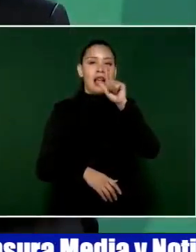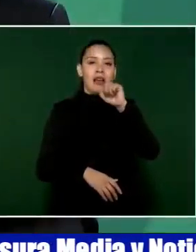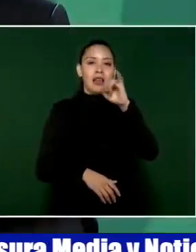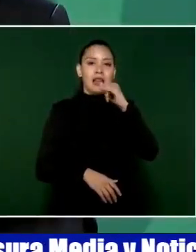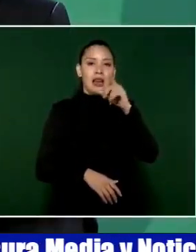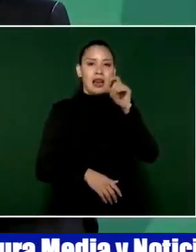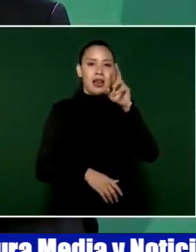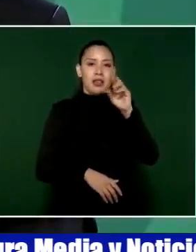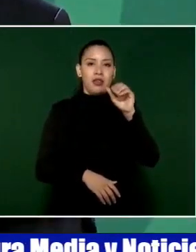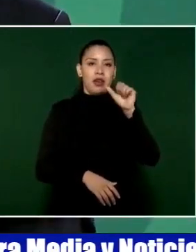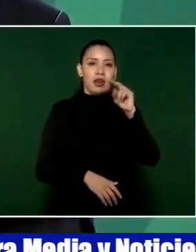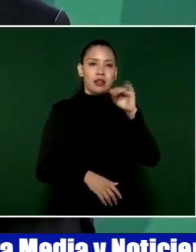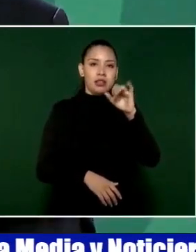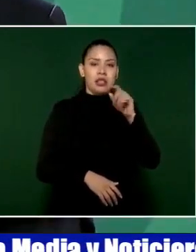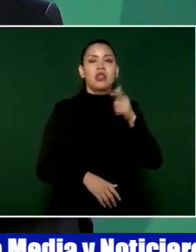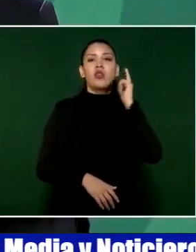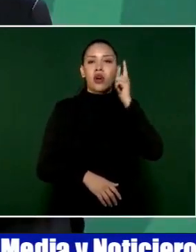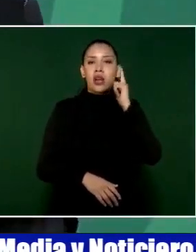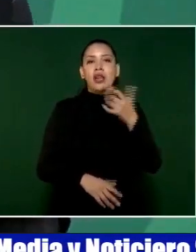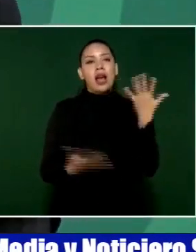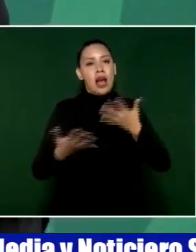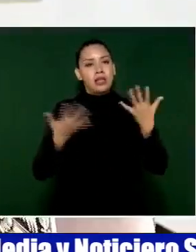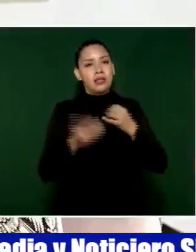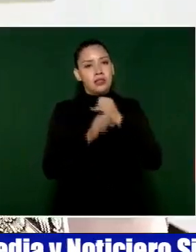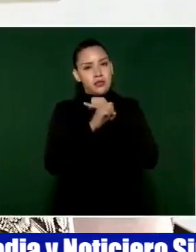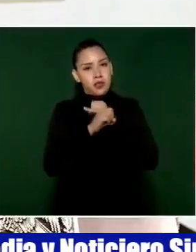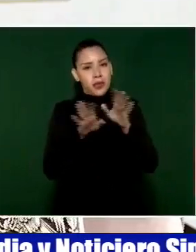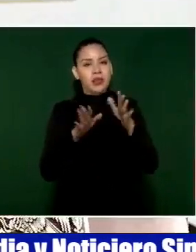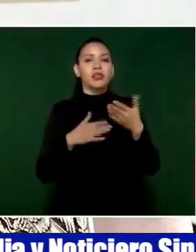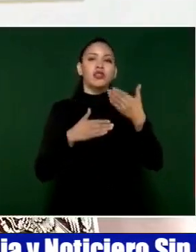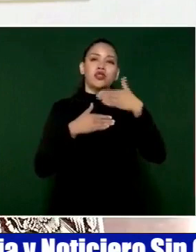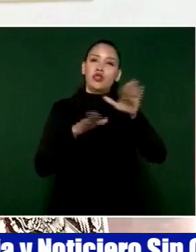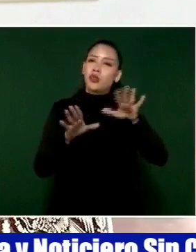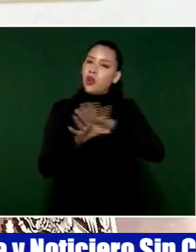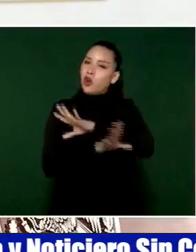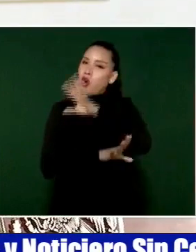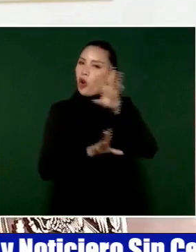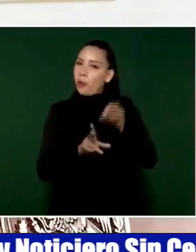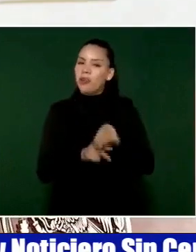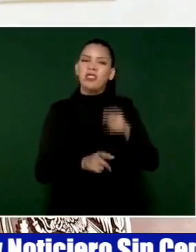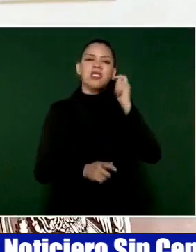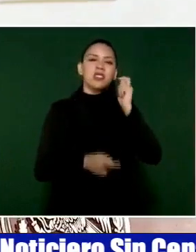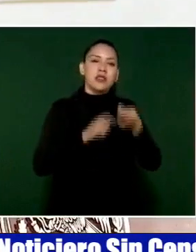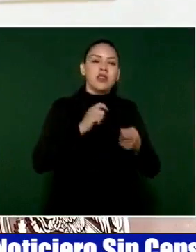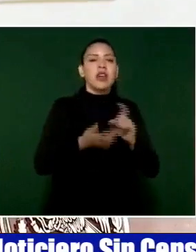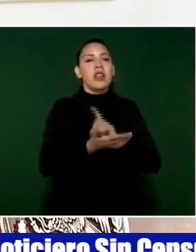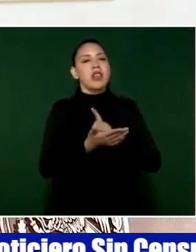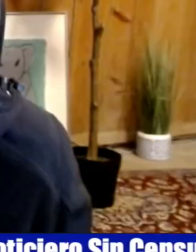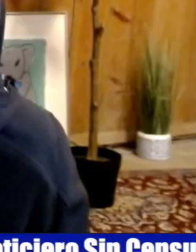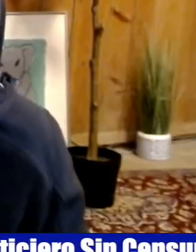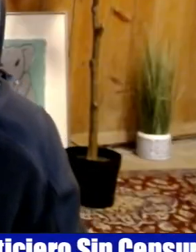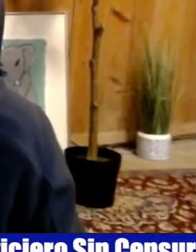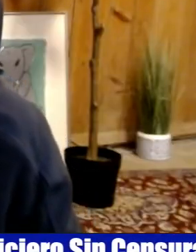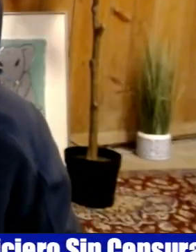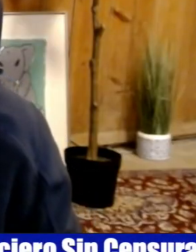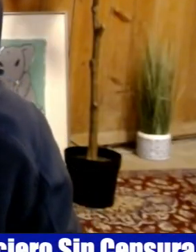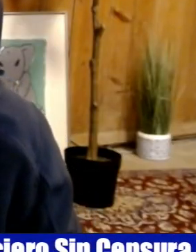volvió zopilote qué grueso Qué es eso bueno